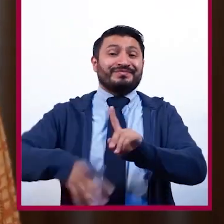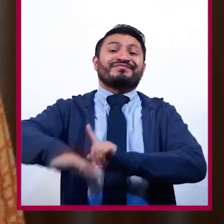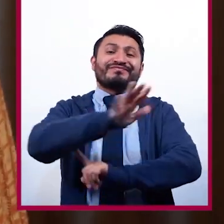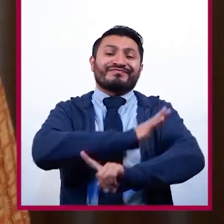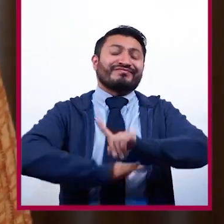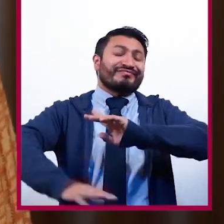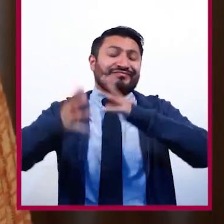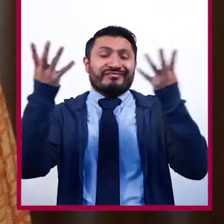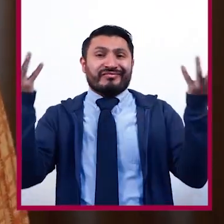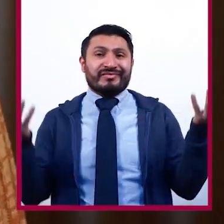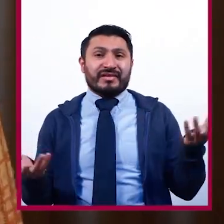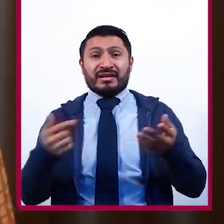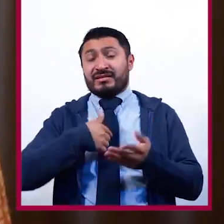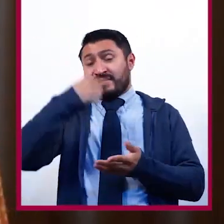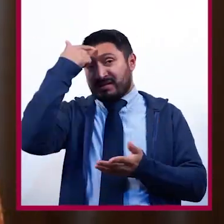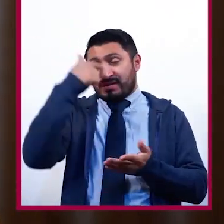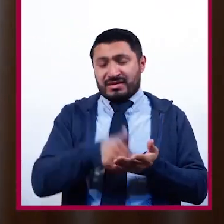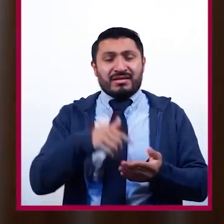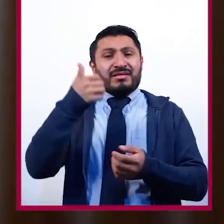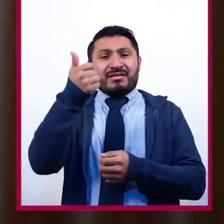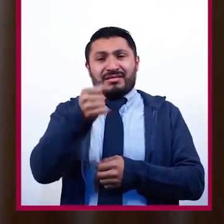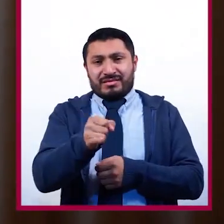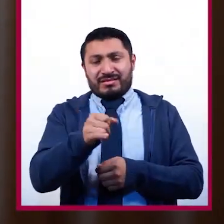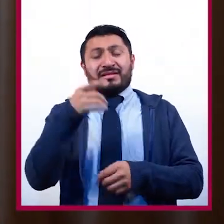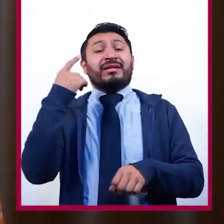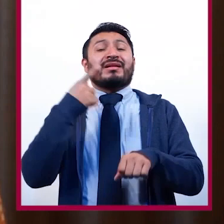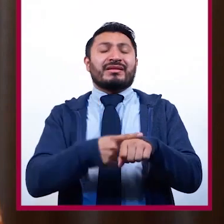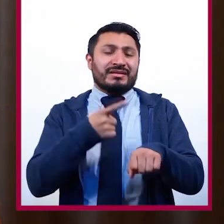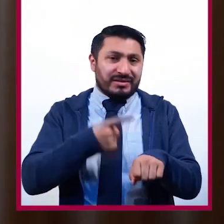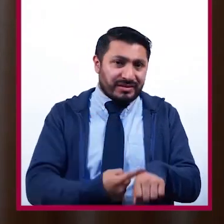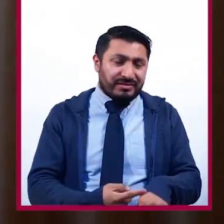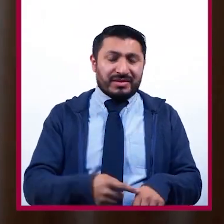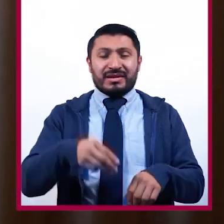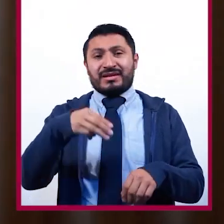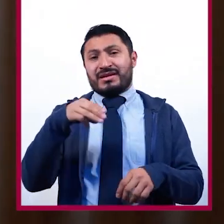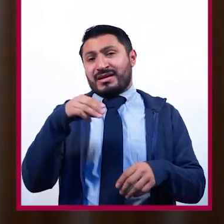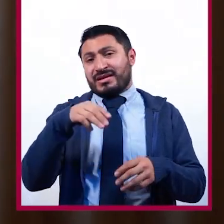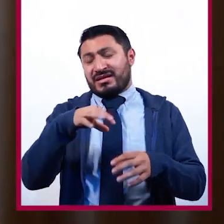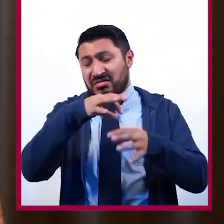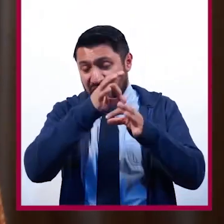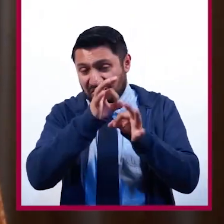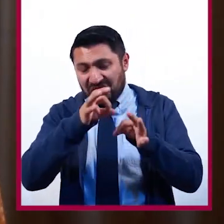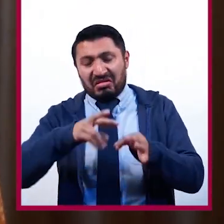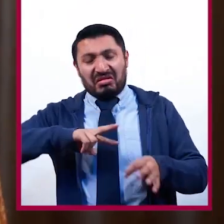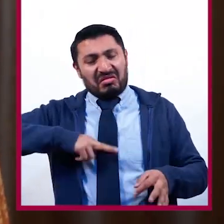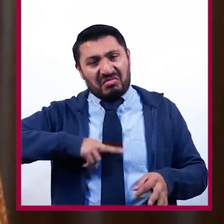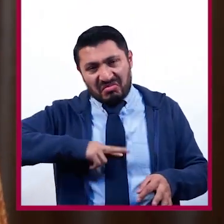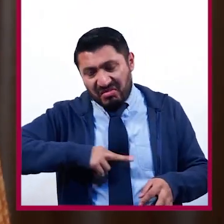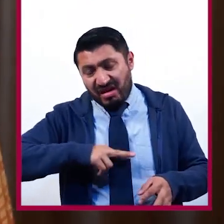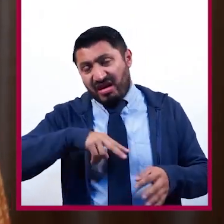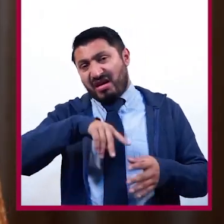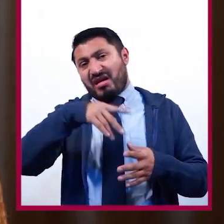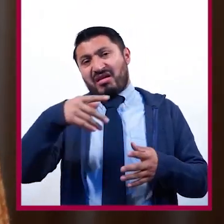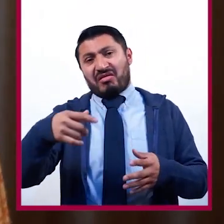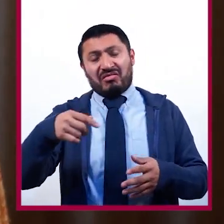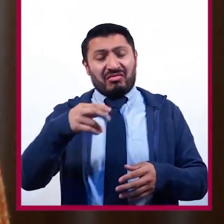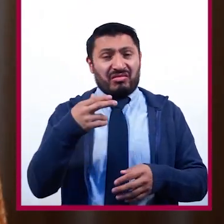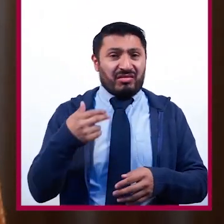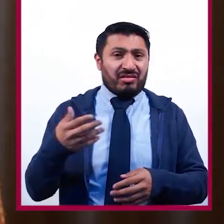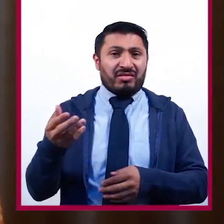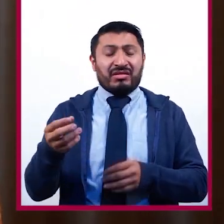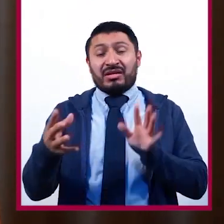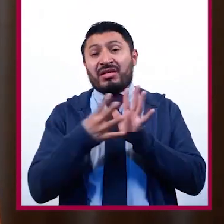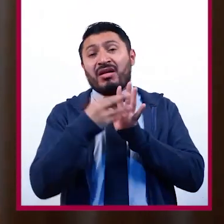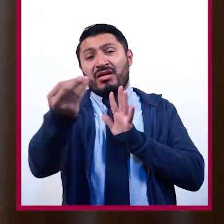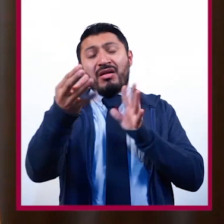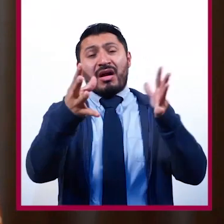pues yo creo que de ahí salen las enfermedades, salen microbios, bacterias, virus, nos la pasamos unos a